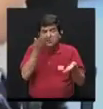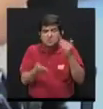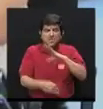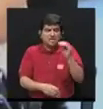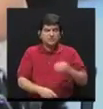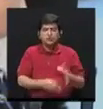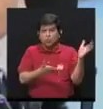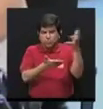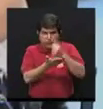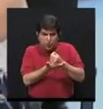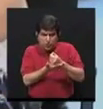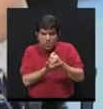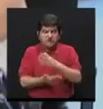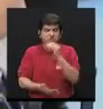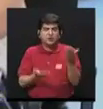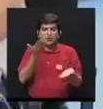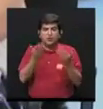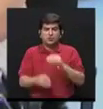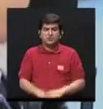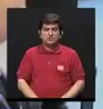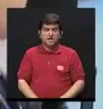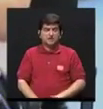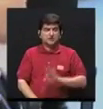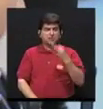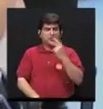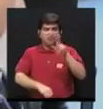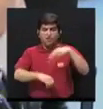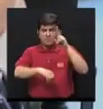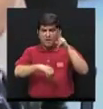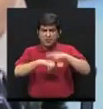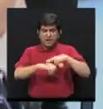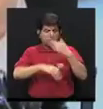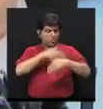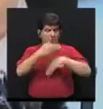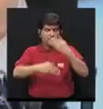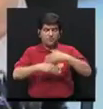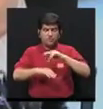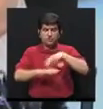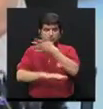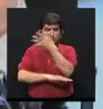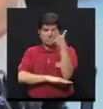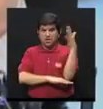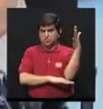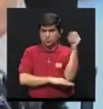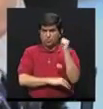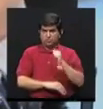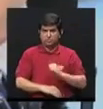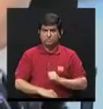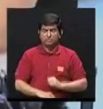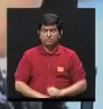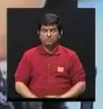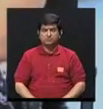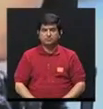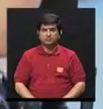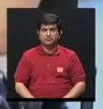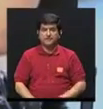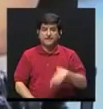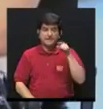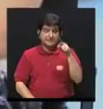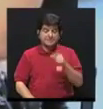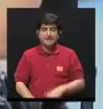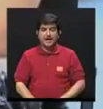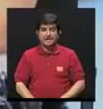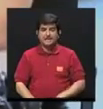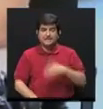o porque crece natural, digamos, en la naturaleza, en los ecosistemas, si la cortamos al ritmo